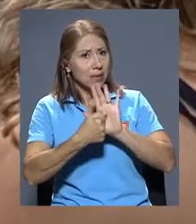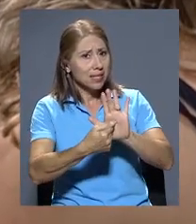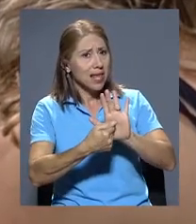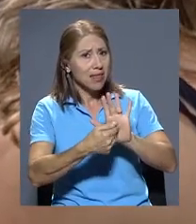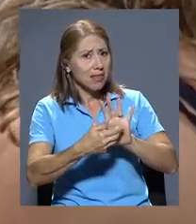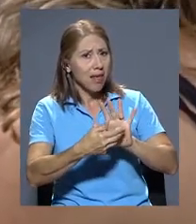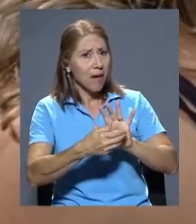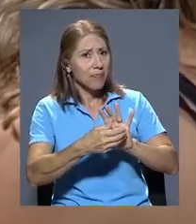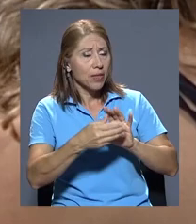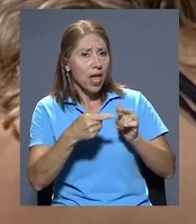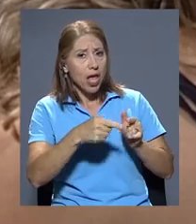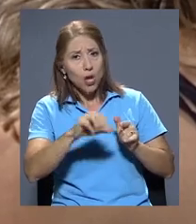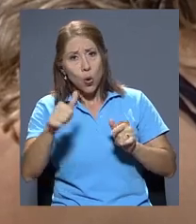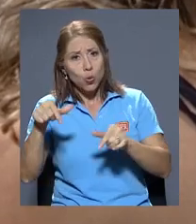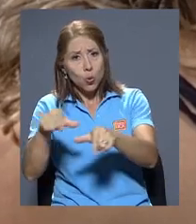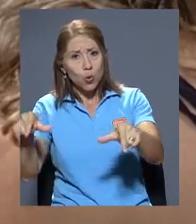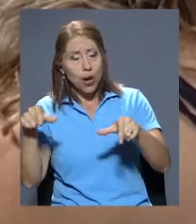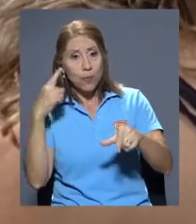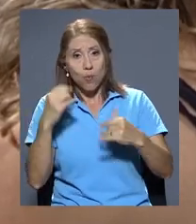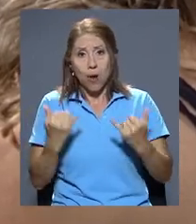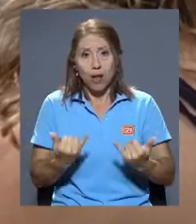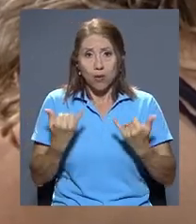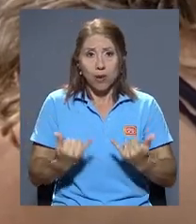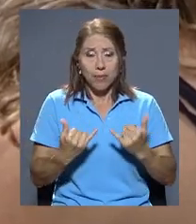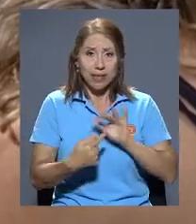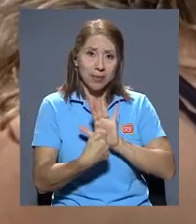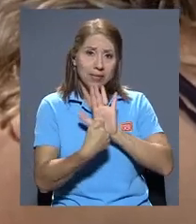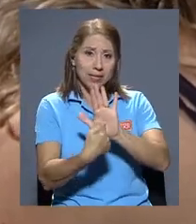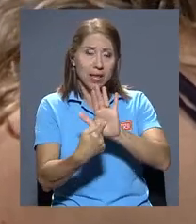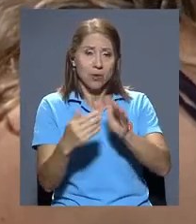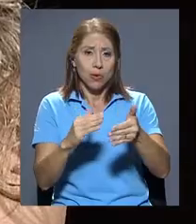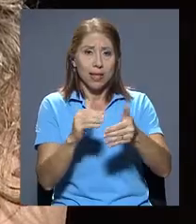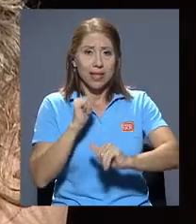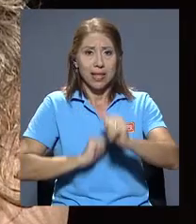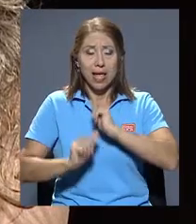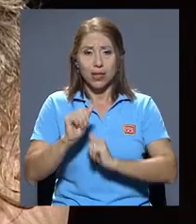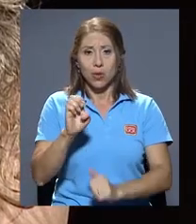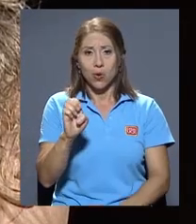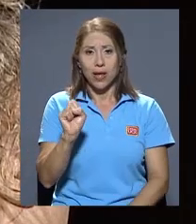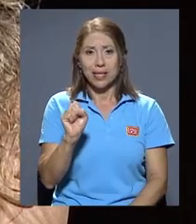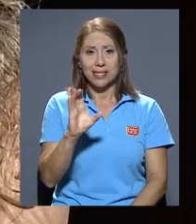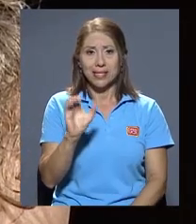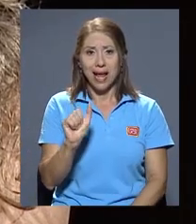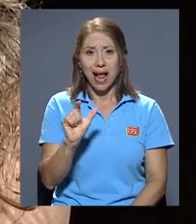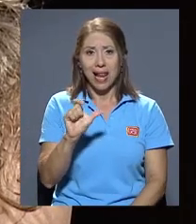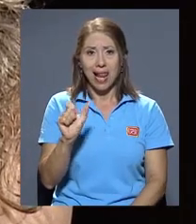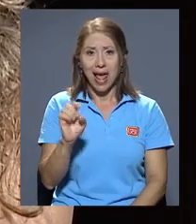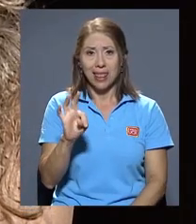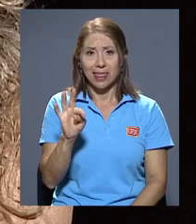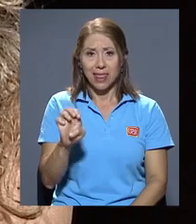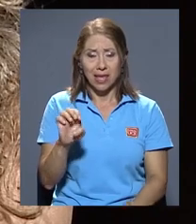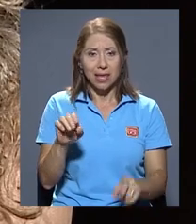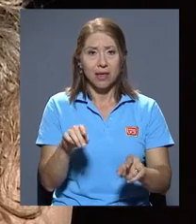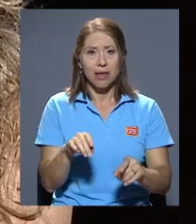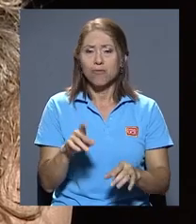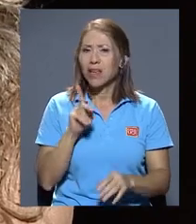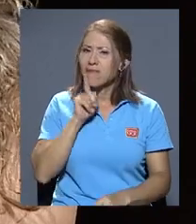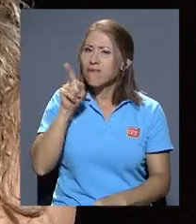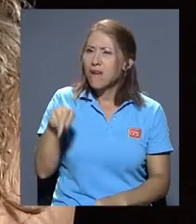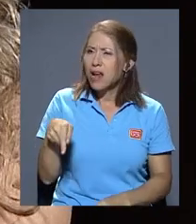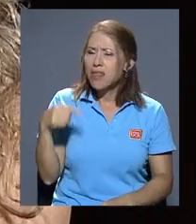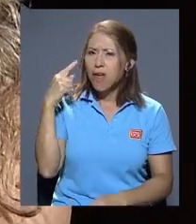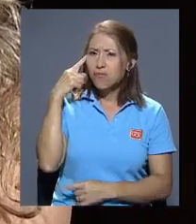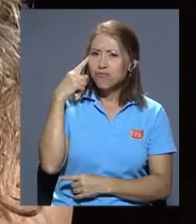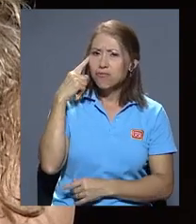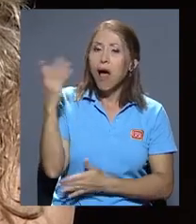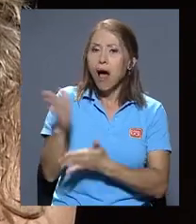otro teatro, ¿verdad? Porque esta obra se está presentando actualmente en el Teatro Escalante. En realidad, déjeme recordar, hemos